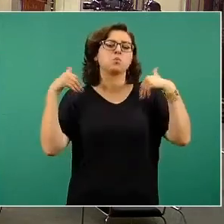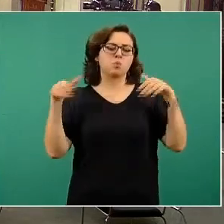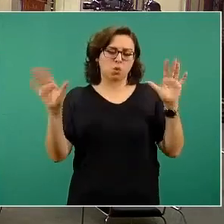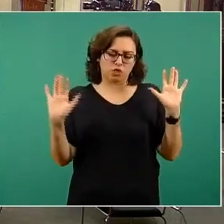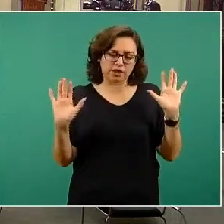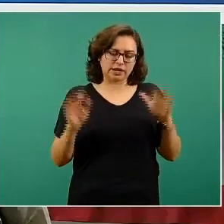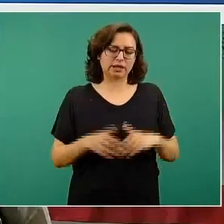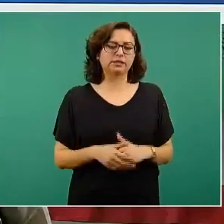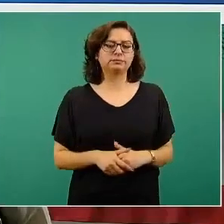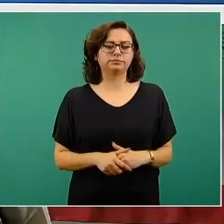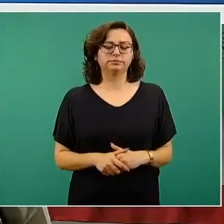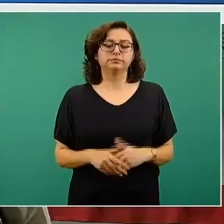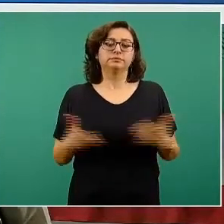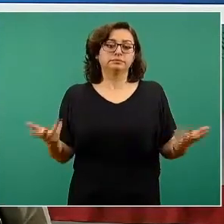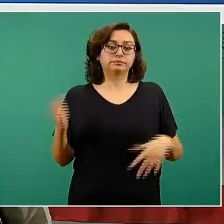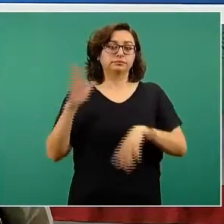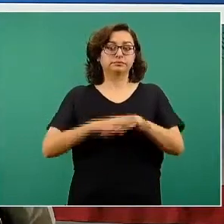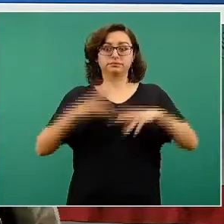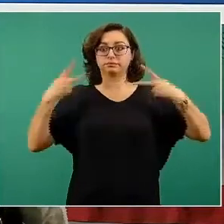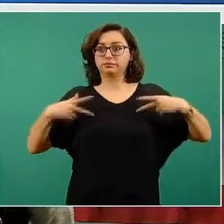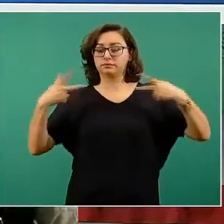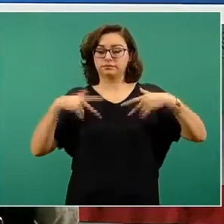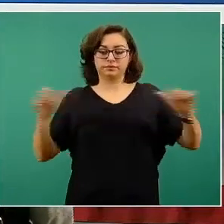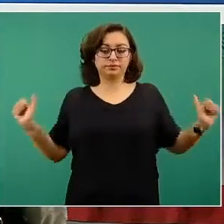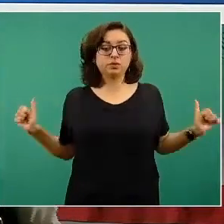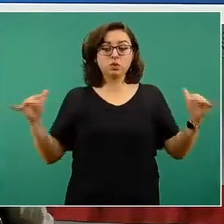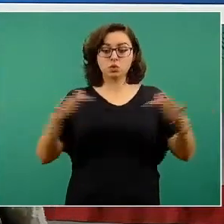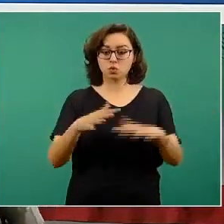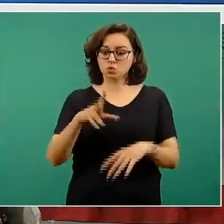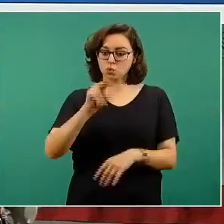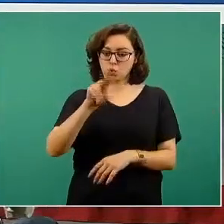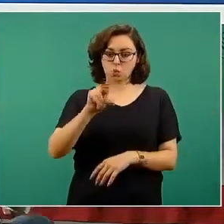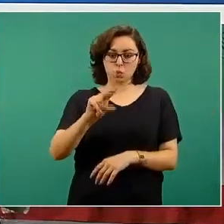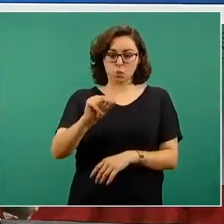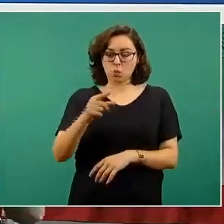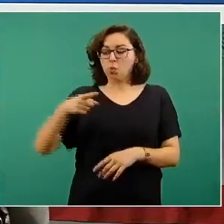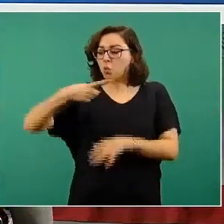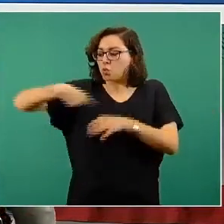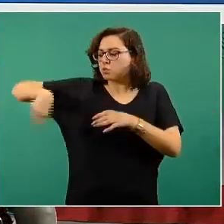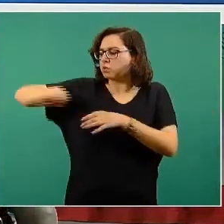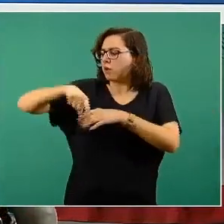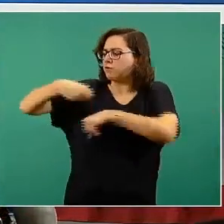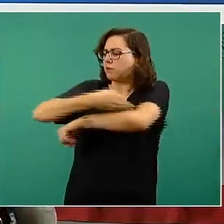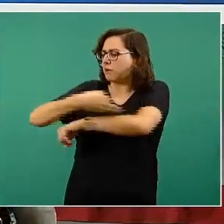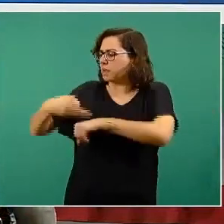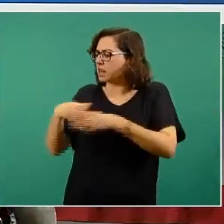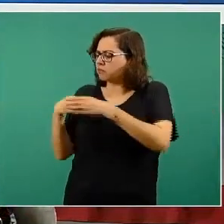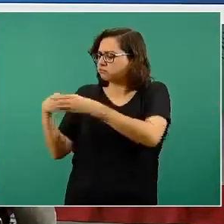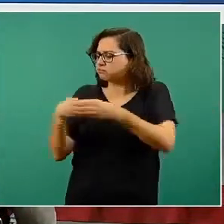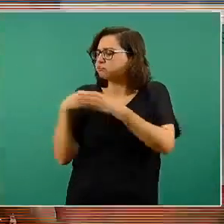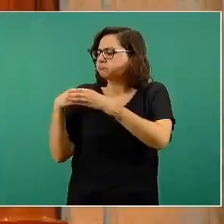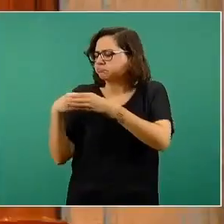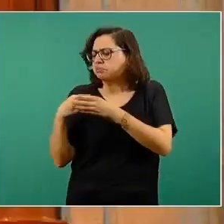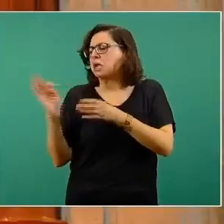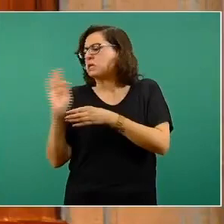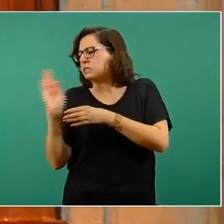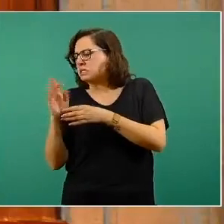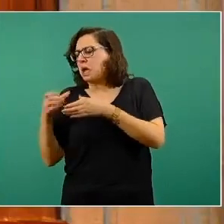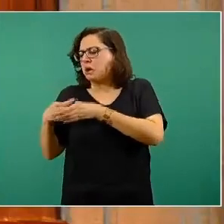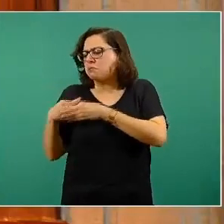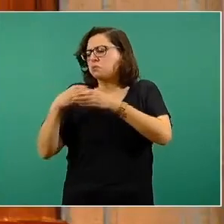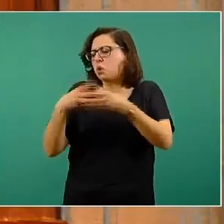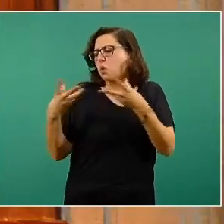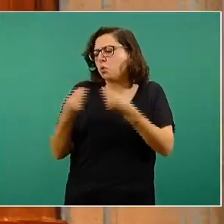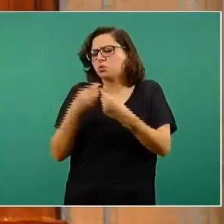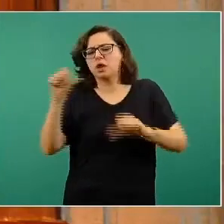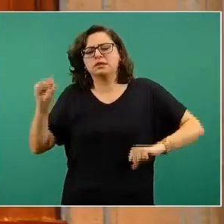manera congregacional o de manera masiva. Tenemos que evitar, está en nuestras manos y es nuestra decisión poder contribuir de manera